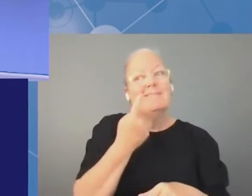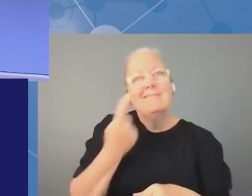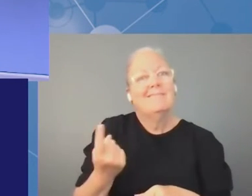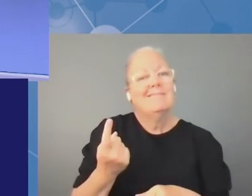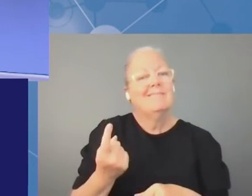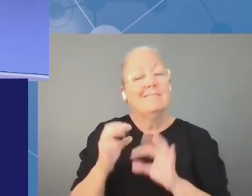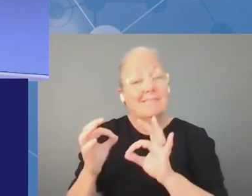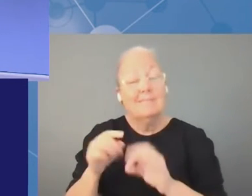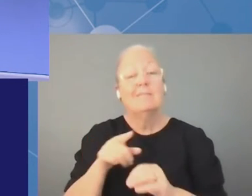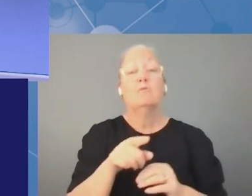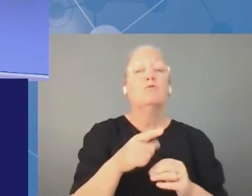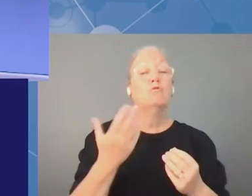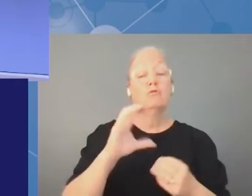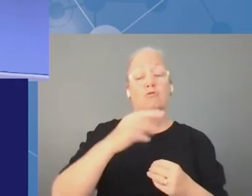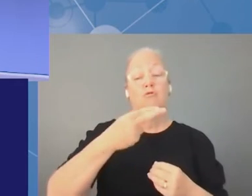en cuenta